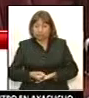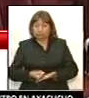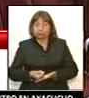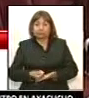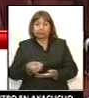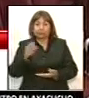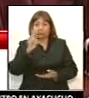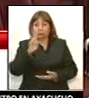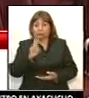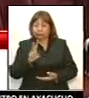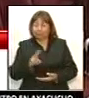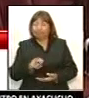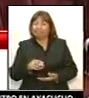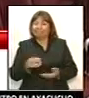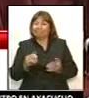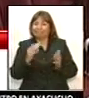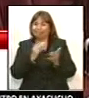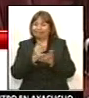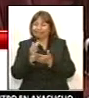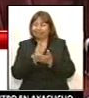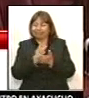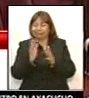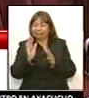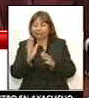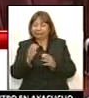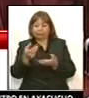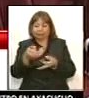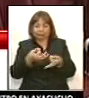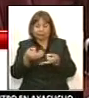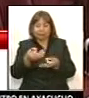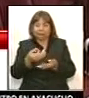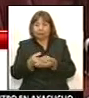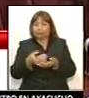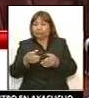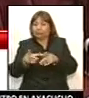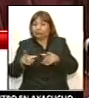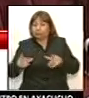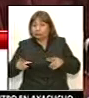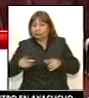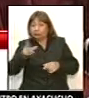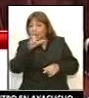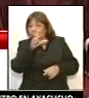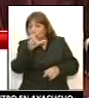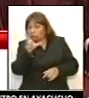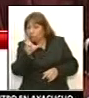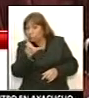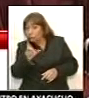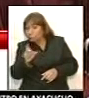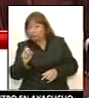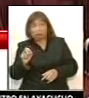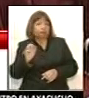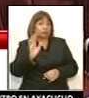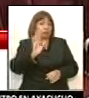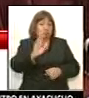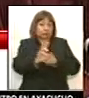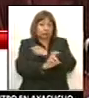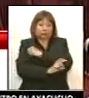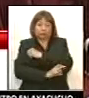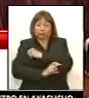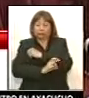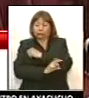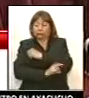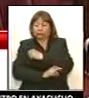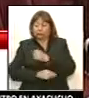inmigrantes venezolanos en la proporción de sus capacidades económicas, de sus espacios geográficos y de la posibilidad que esos países